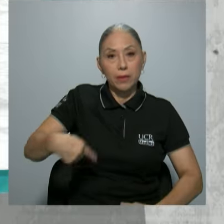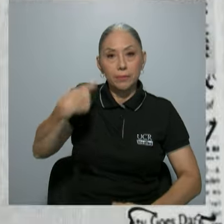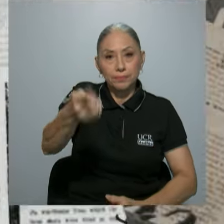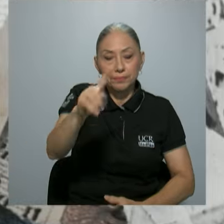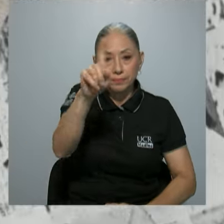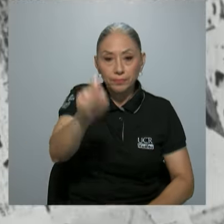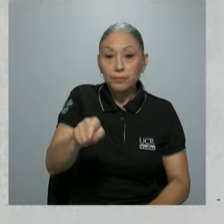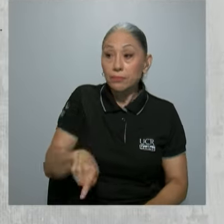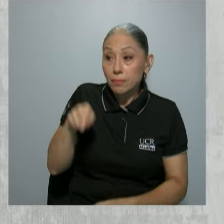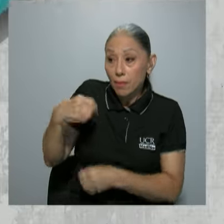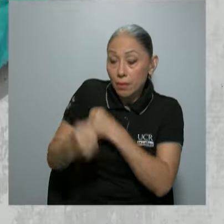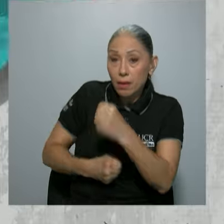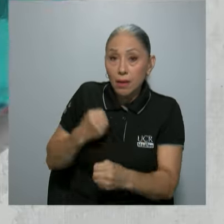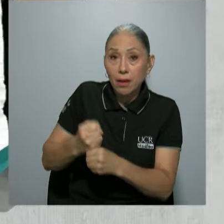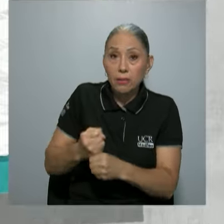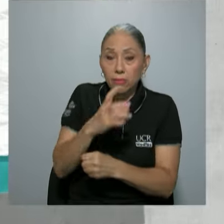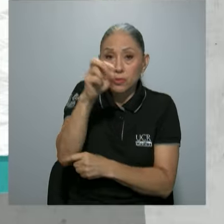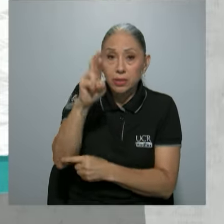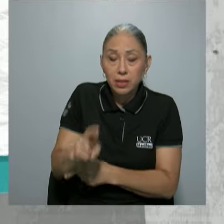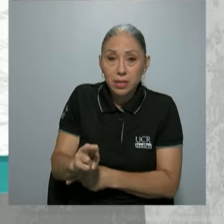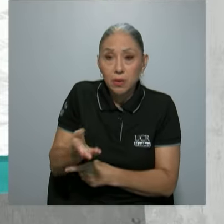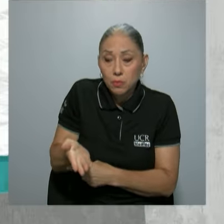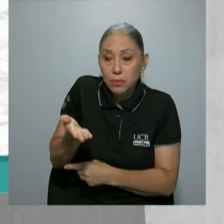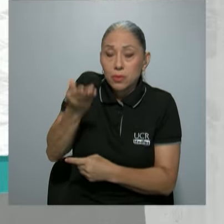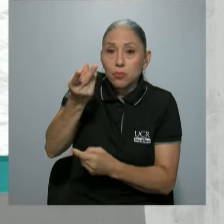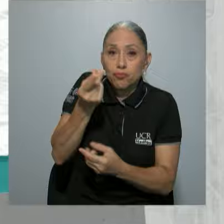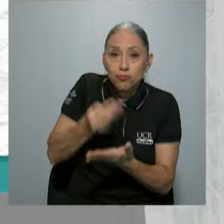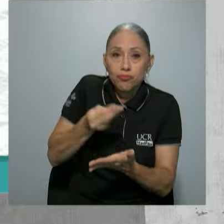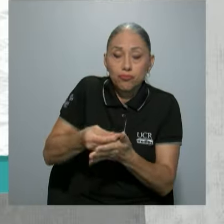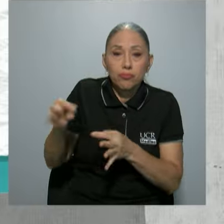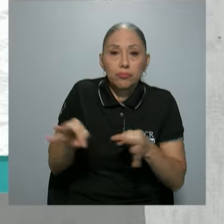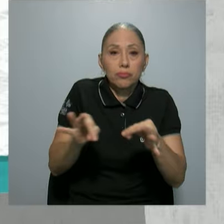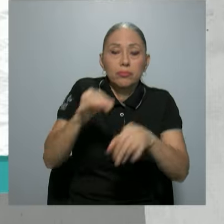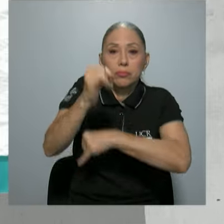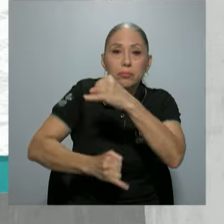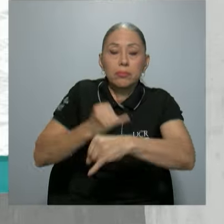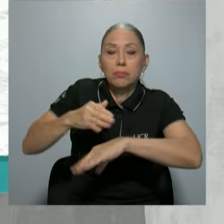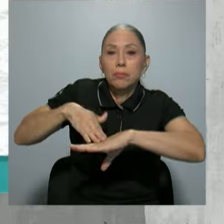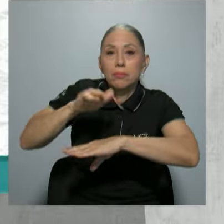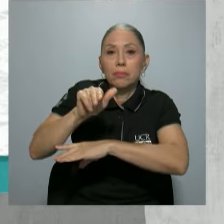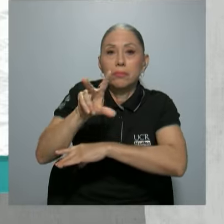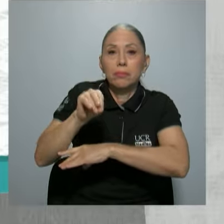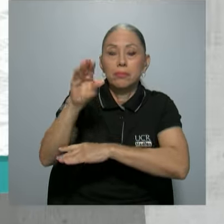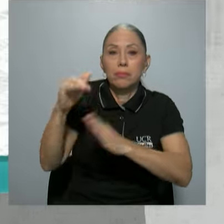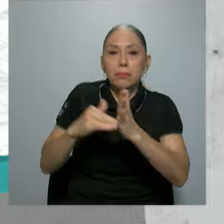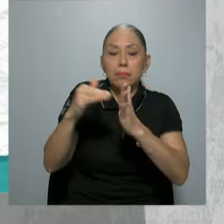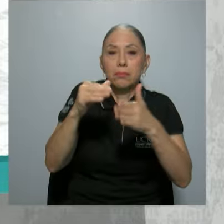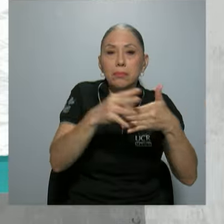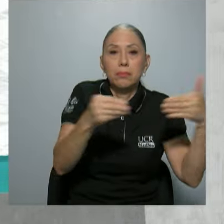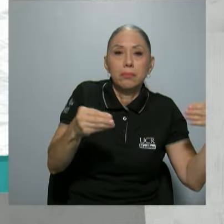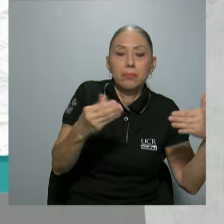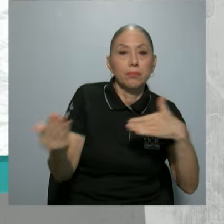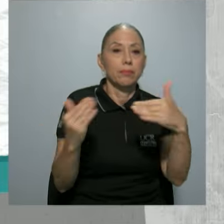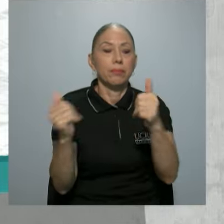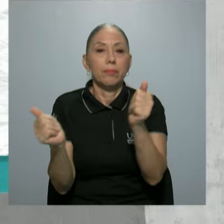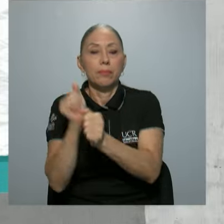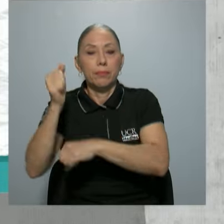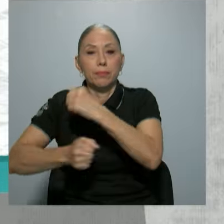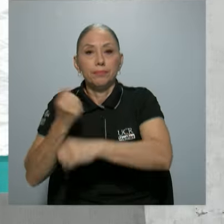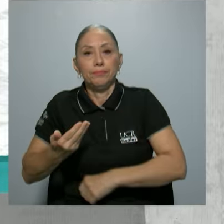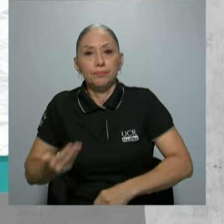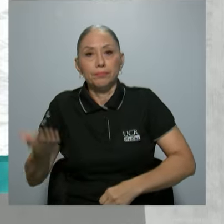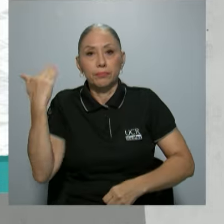Costa Rica aumentó los ingresos percibidos por turismo internacional en más de 30 millones de dólares en comparación con el 2024.